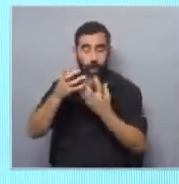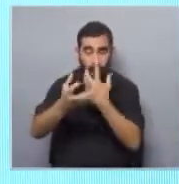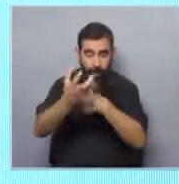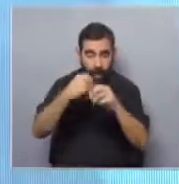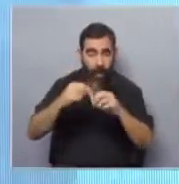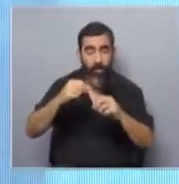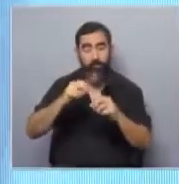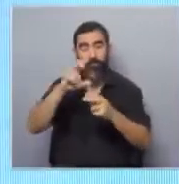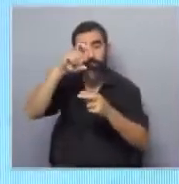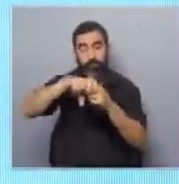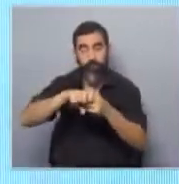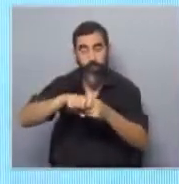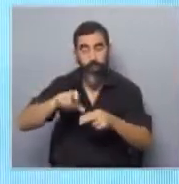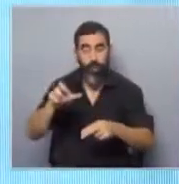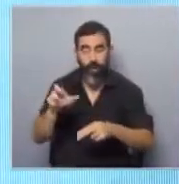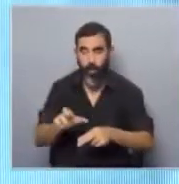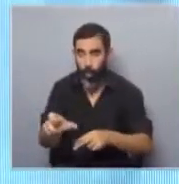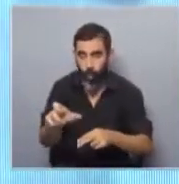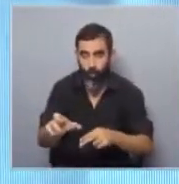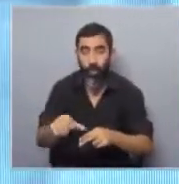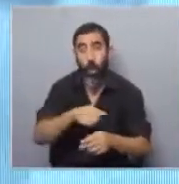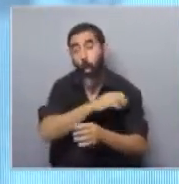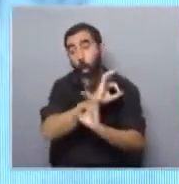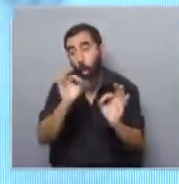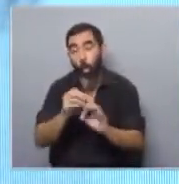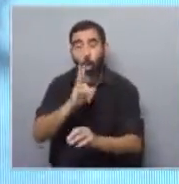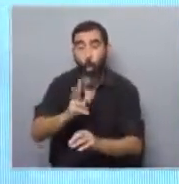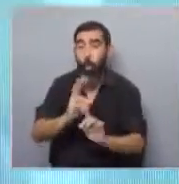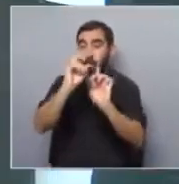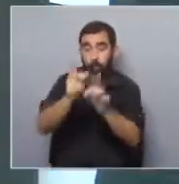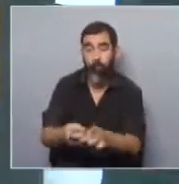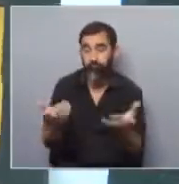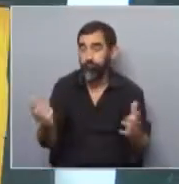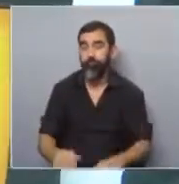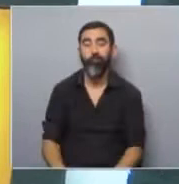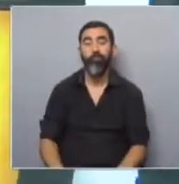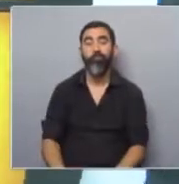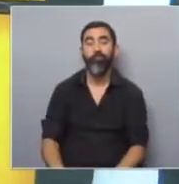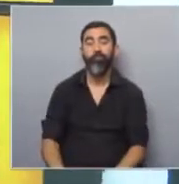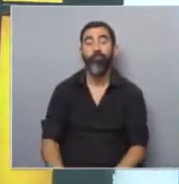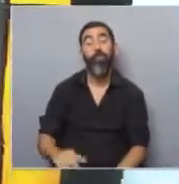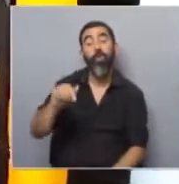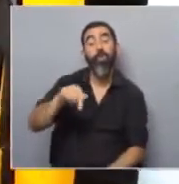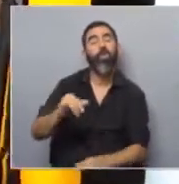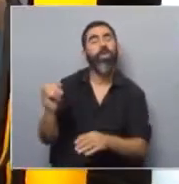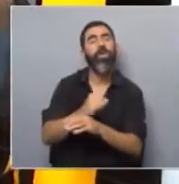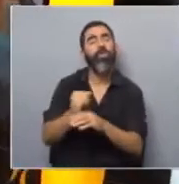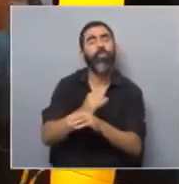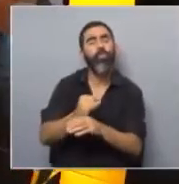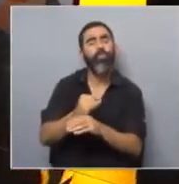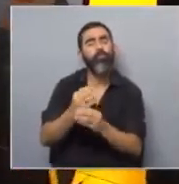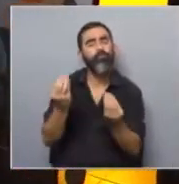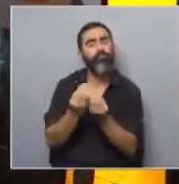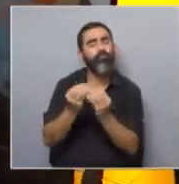murciélago, de un ratón y hasta de un ser humano, ¿no? Hoy el instituto, como usted dice, tiene mucho de